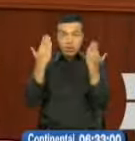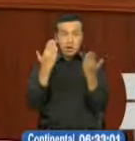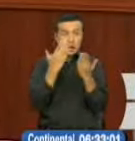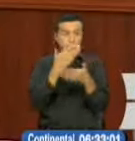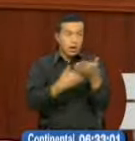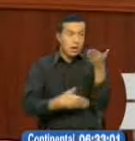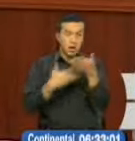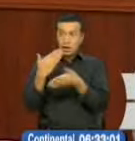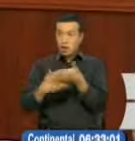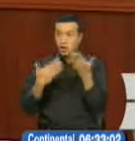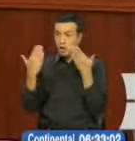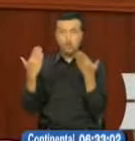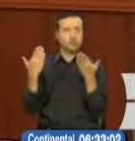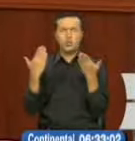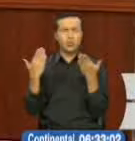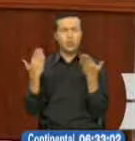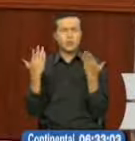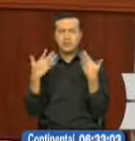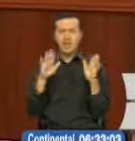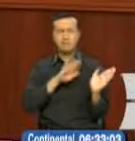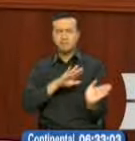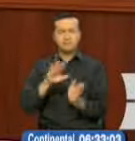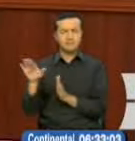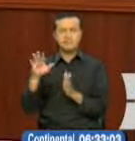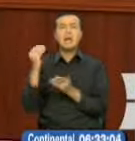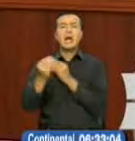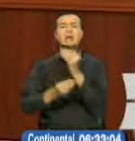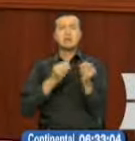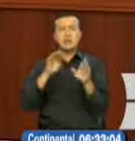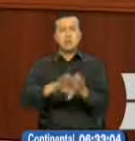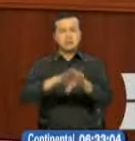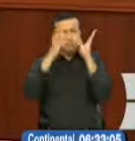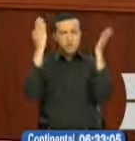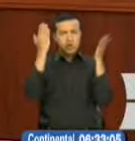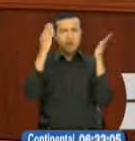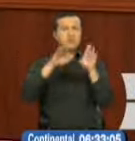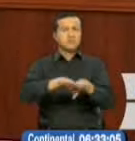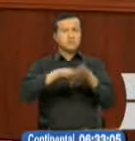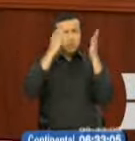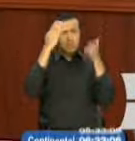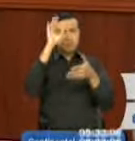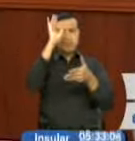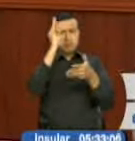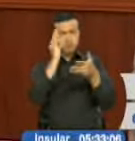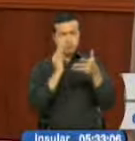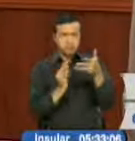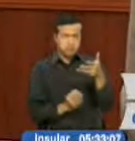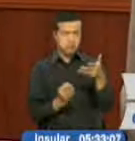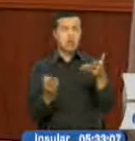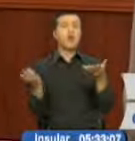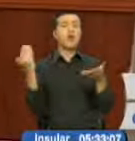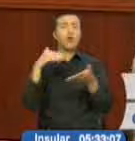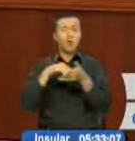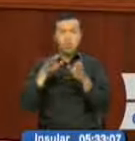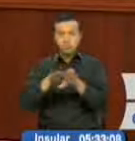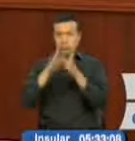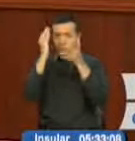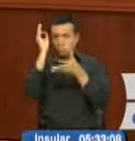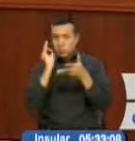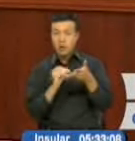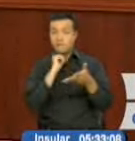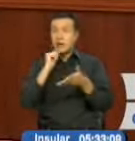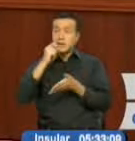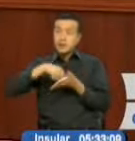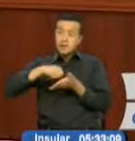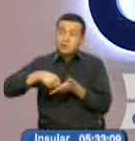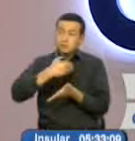actas, aquí vamos a verificar voto a voto. Vamos a abrir los kits electorales. No vamos solo a ver si falta la firma del